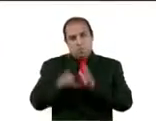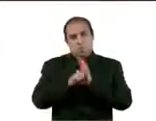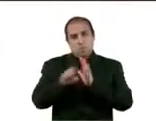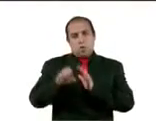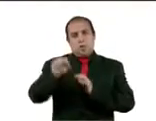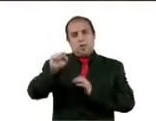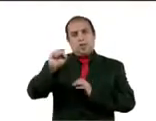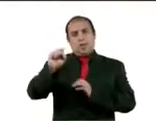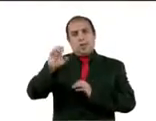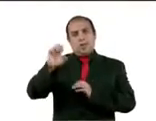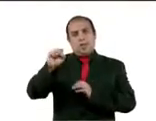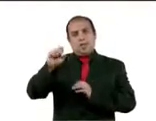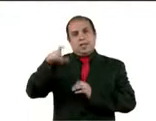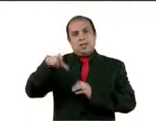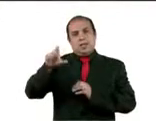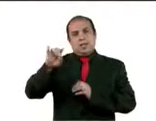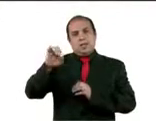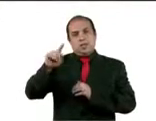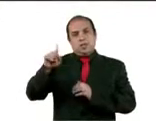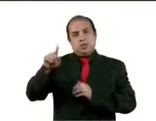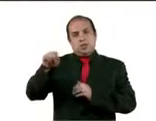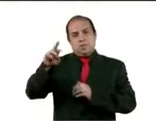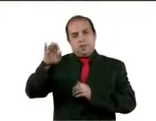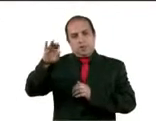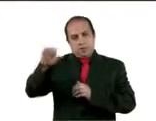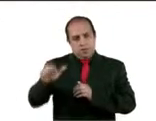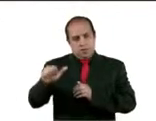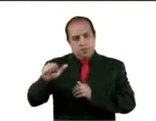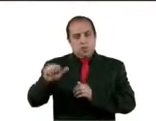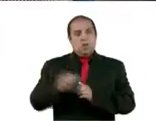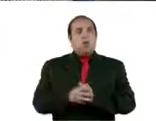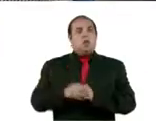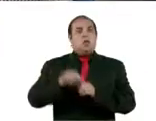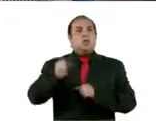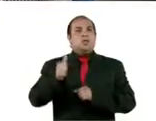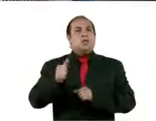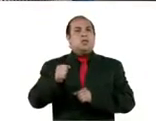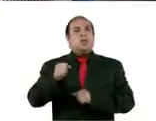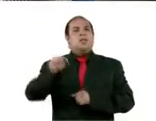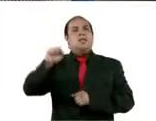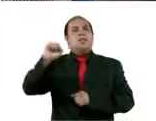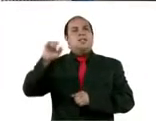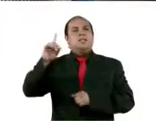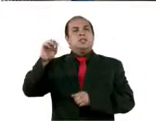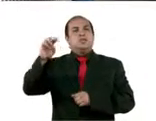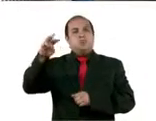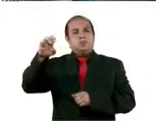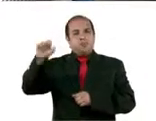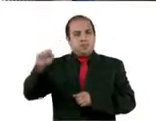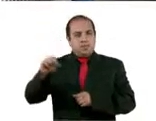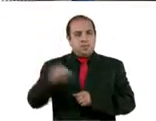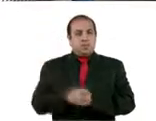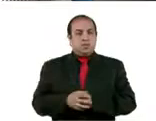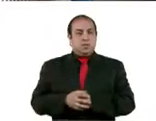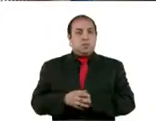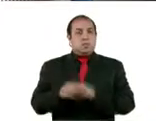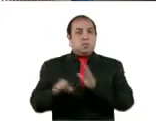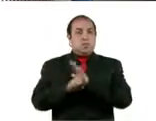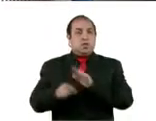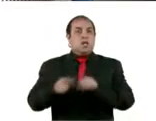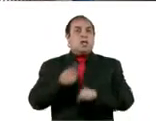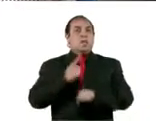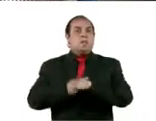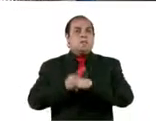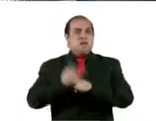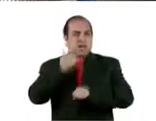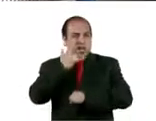bueno, esquizofrenia es la que más mencionan, y otra que es referente a los síndromes, que hay diferentes, o las llamadas enfermedades raras, no sé si